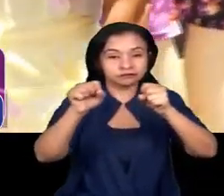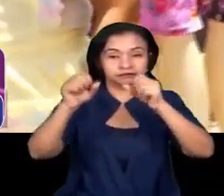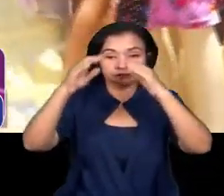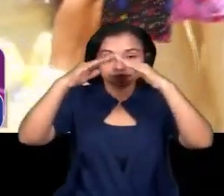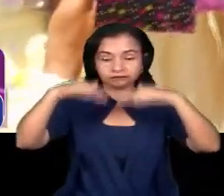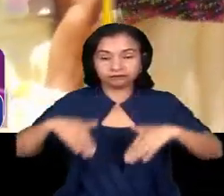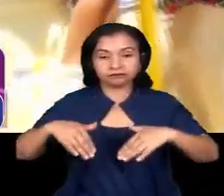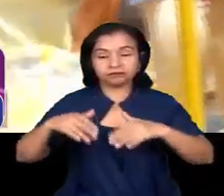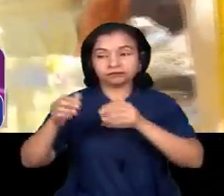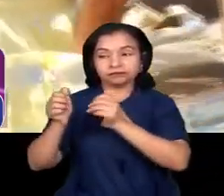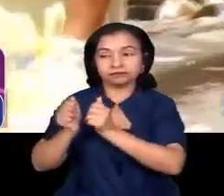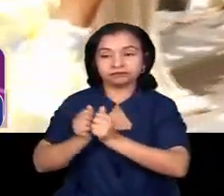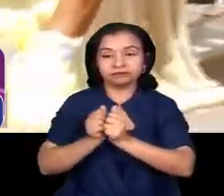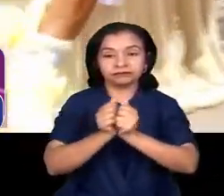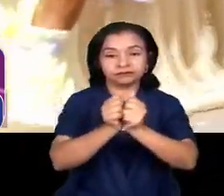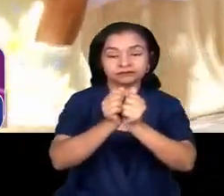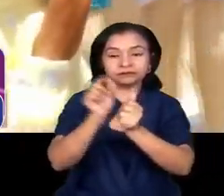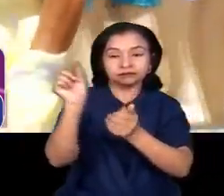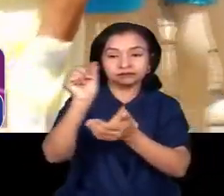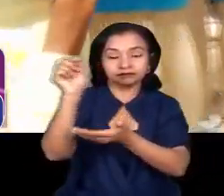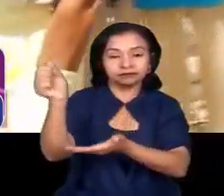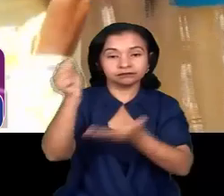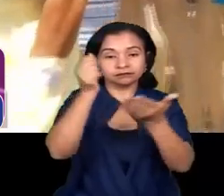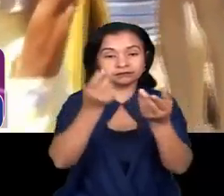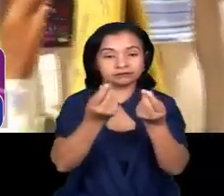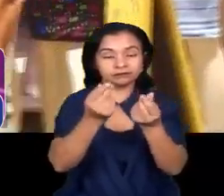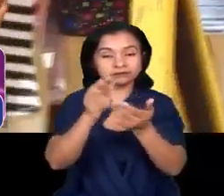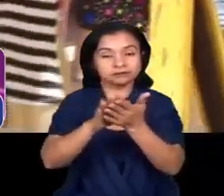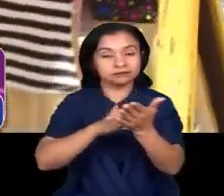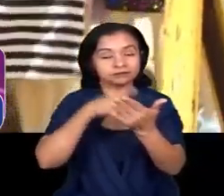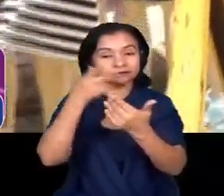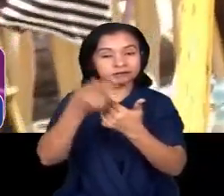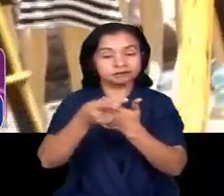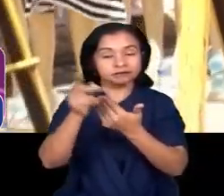el acompañamiento con los créditos, también usted planteaba varios programas